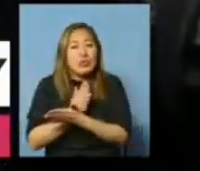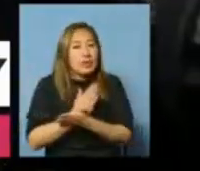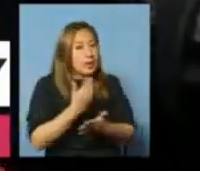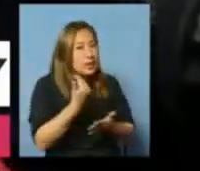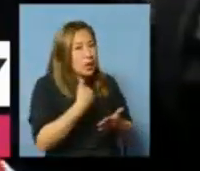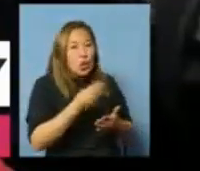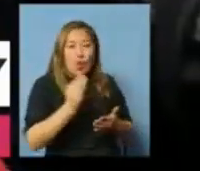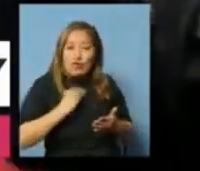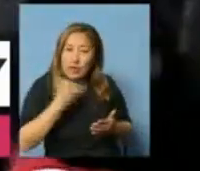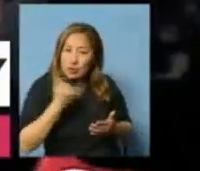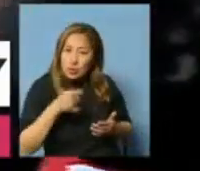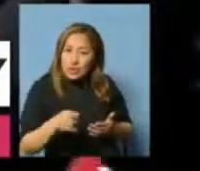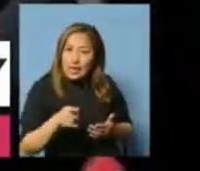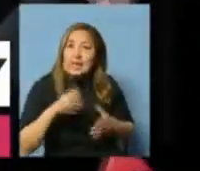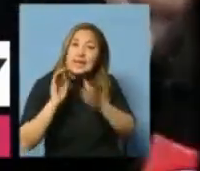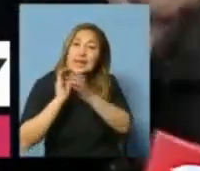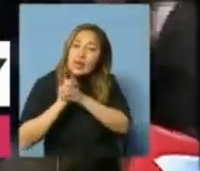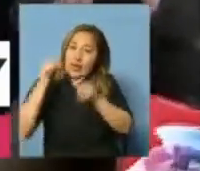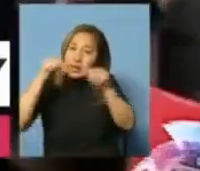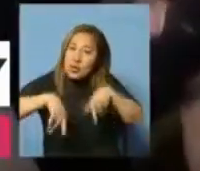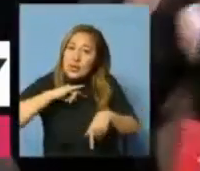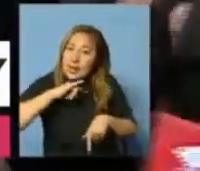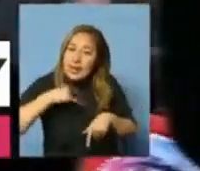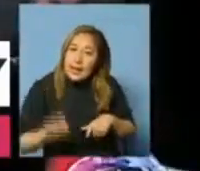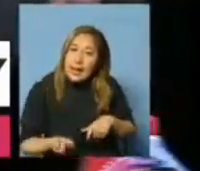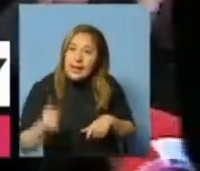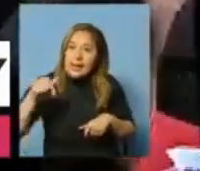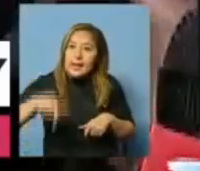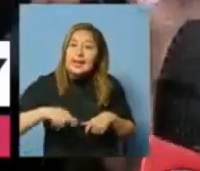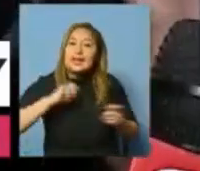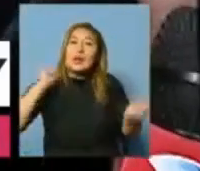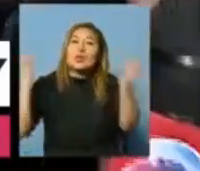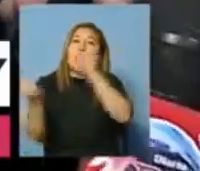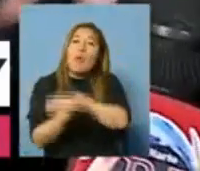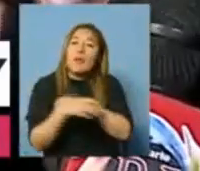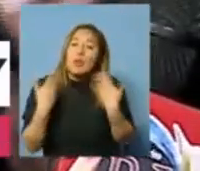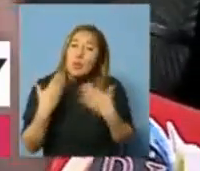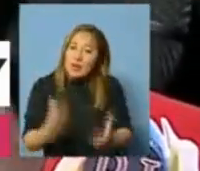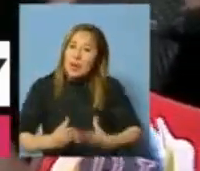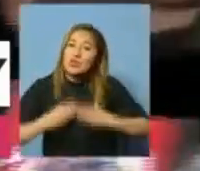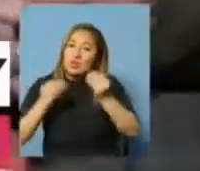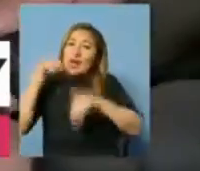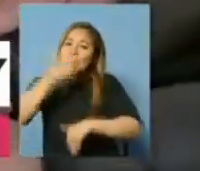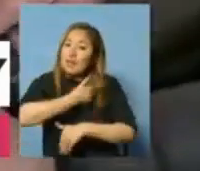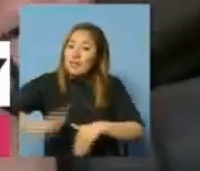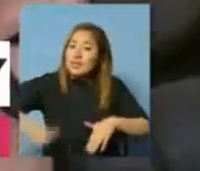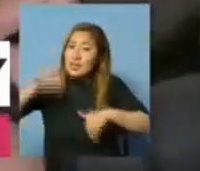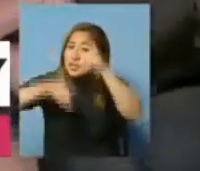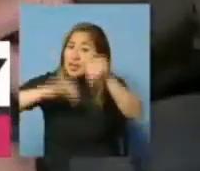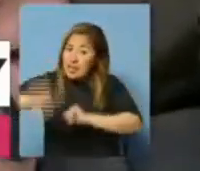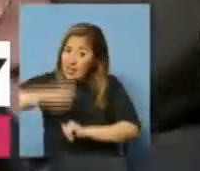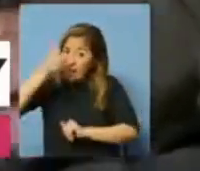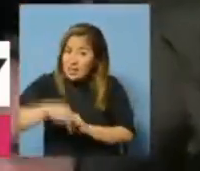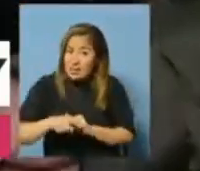Vicepresidenta, ¿confía que la pata peronista que tiene el PRO dentro de esto de Cambiemos puede darle el triunfo? Yo